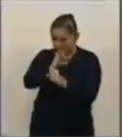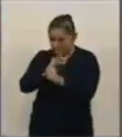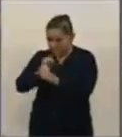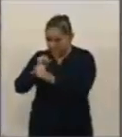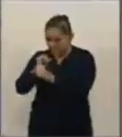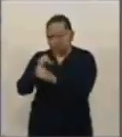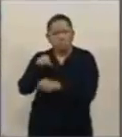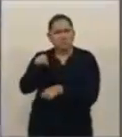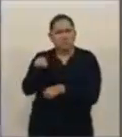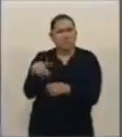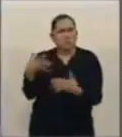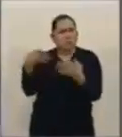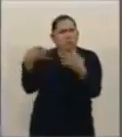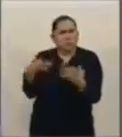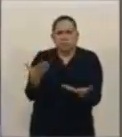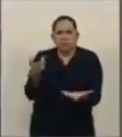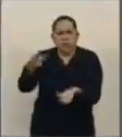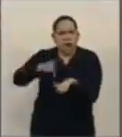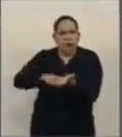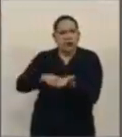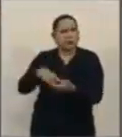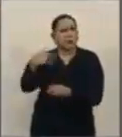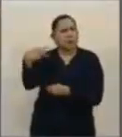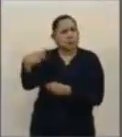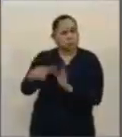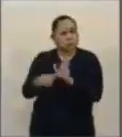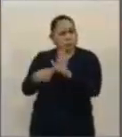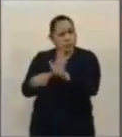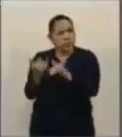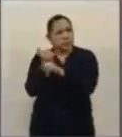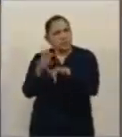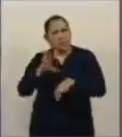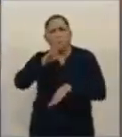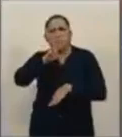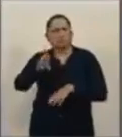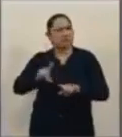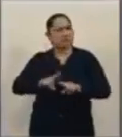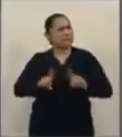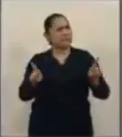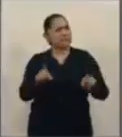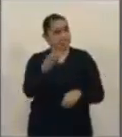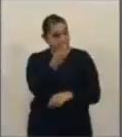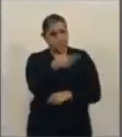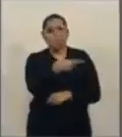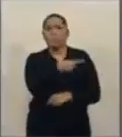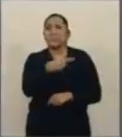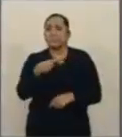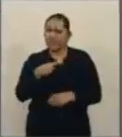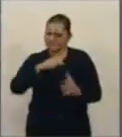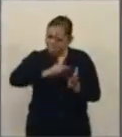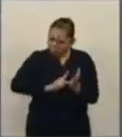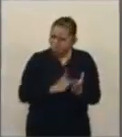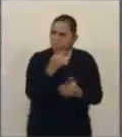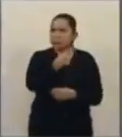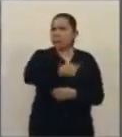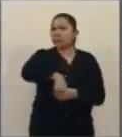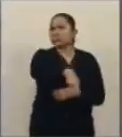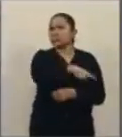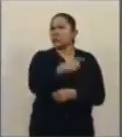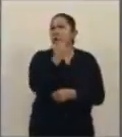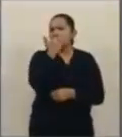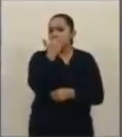redirección de la investigación sobre la desaparición de los 43 estudiantes. El propio Senado